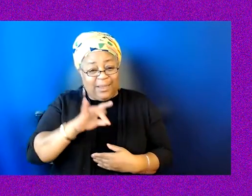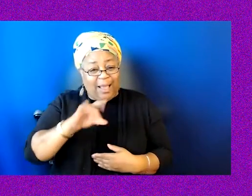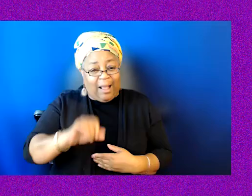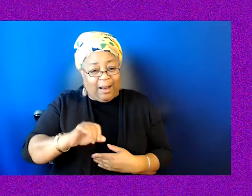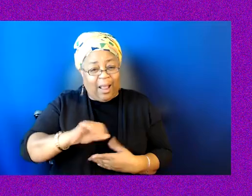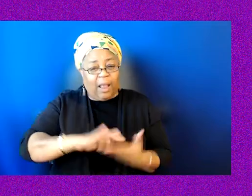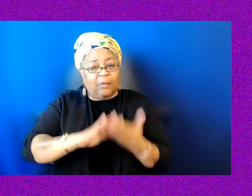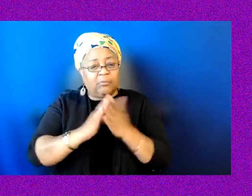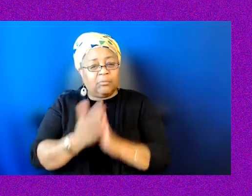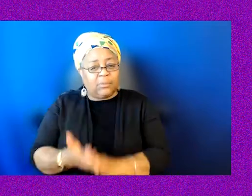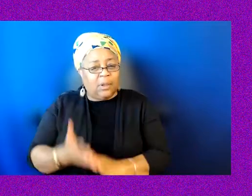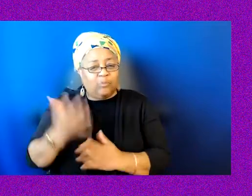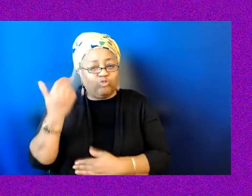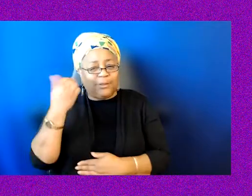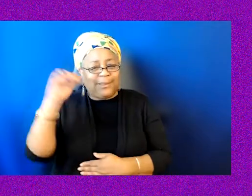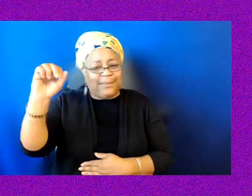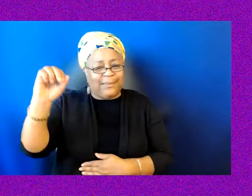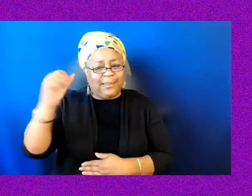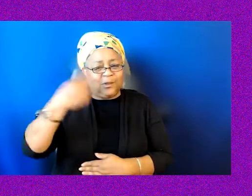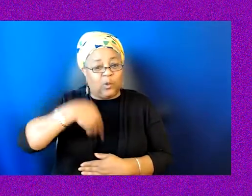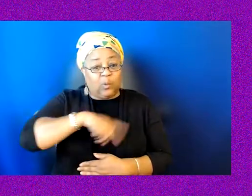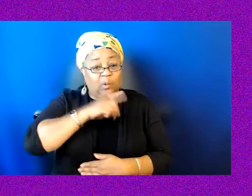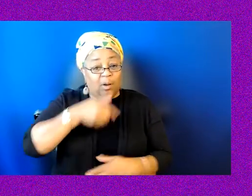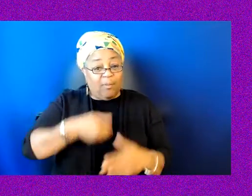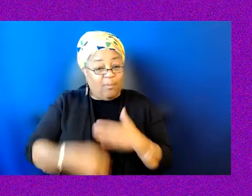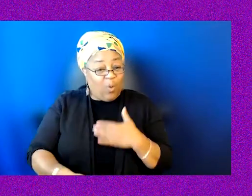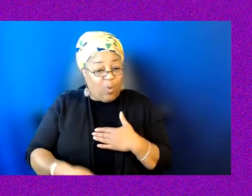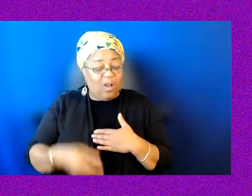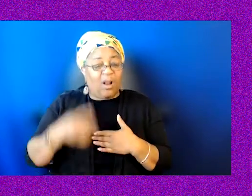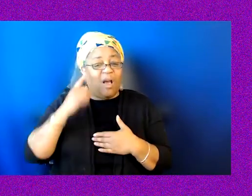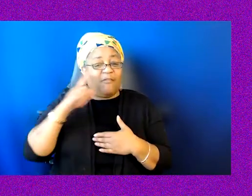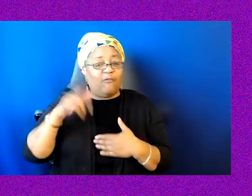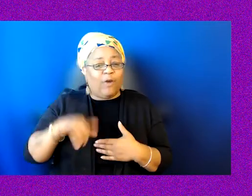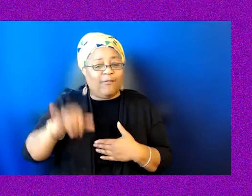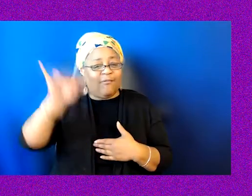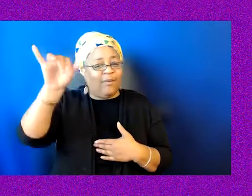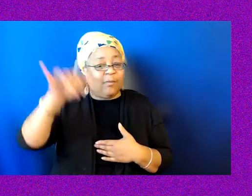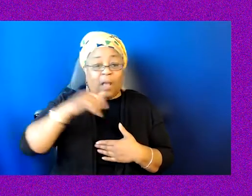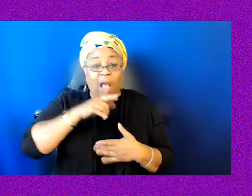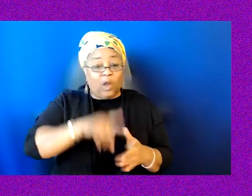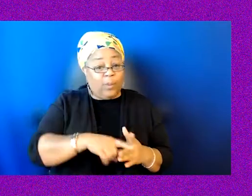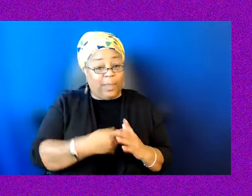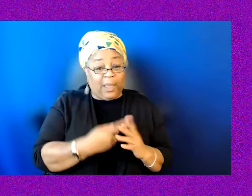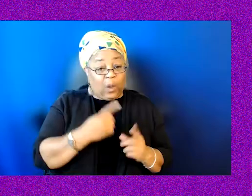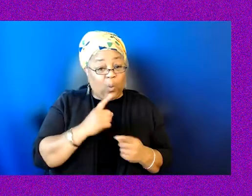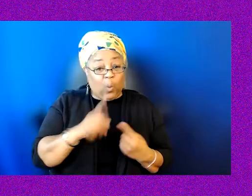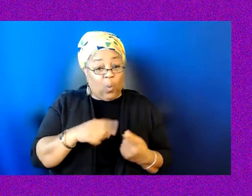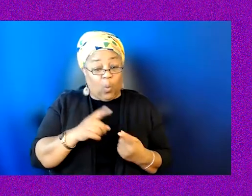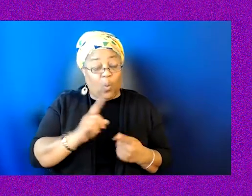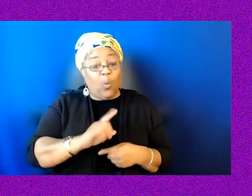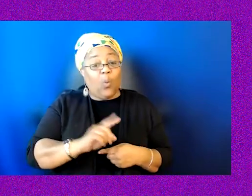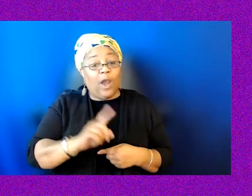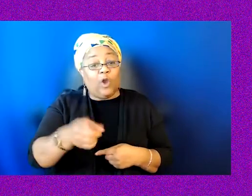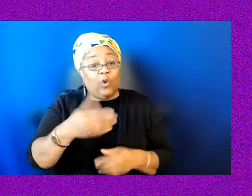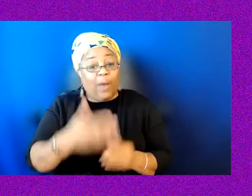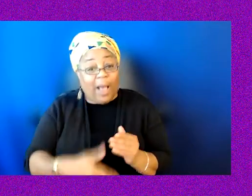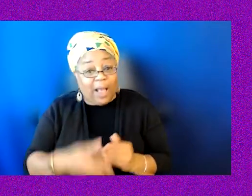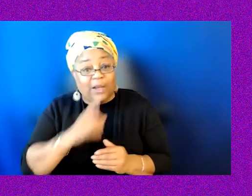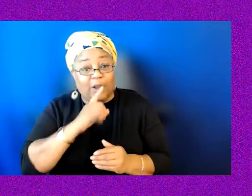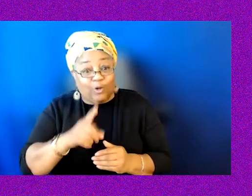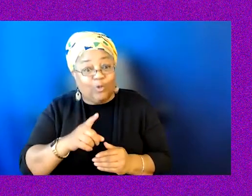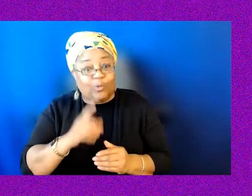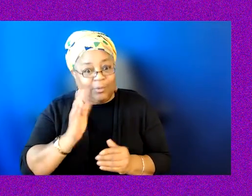de resistencia, ¿qué tal si le dijera que todos nacimos de forma infinita, que no empiezo donde usted termina y